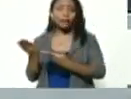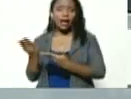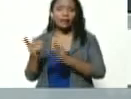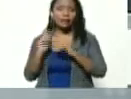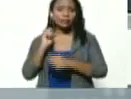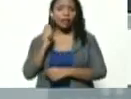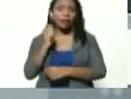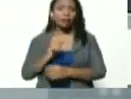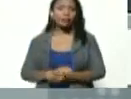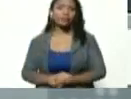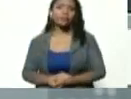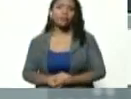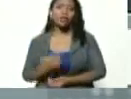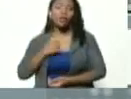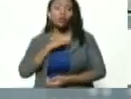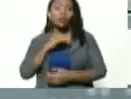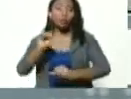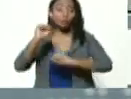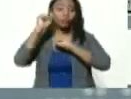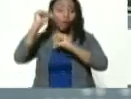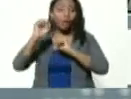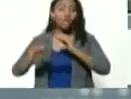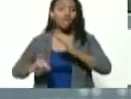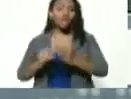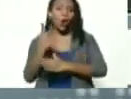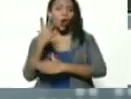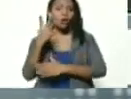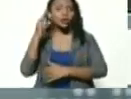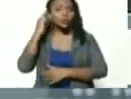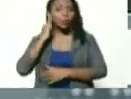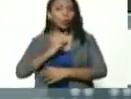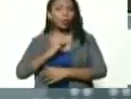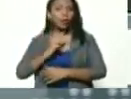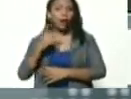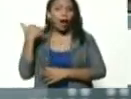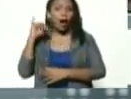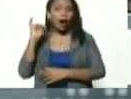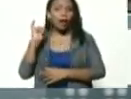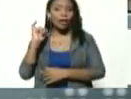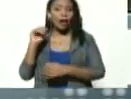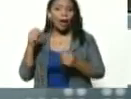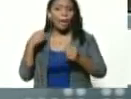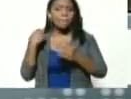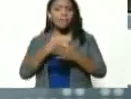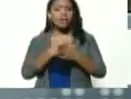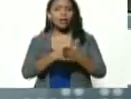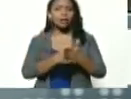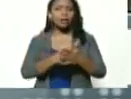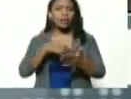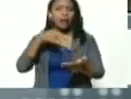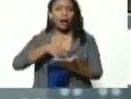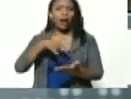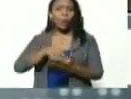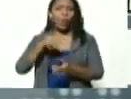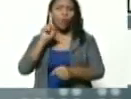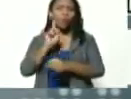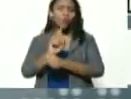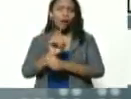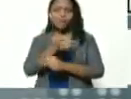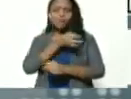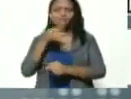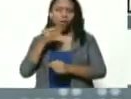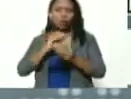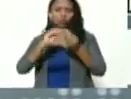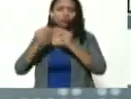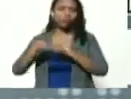tarea. Nuestro héroe fundamental, Simón Bolívar, tiene en la batalla de Carabobo una de sus magníficas